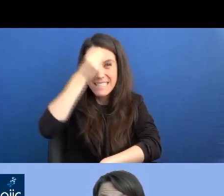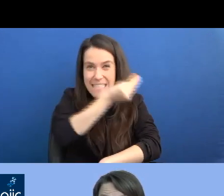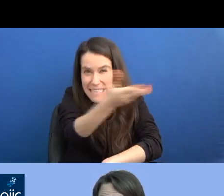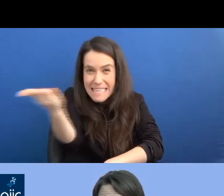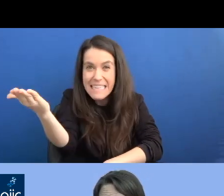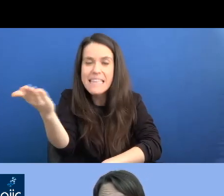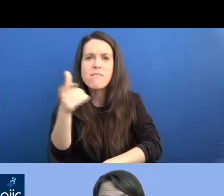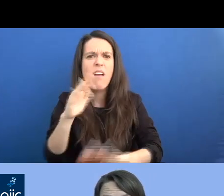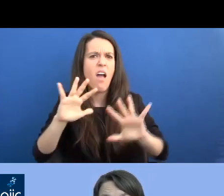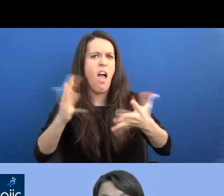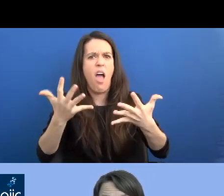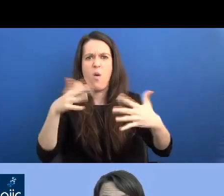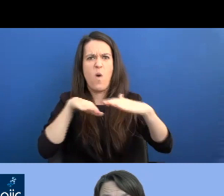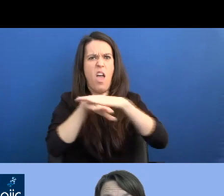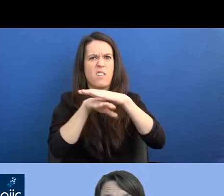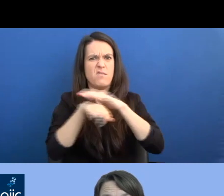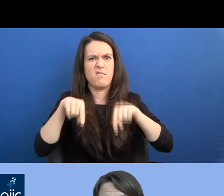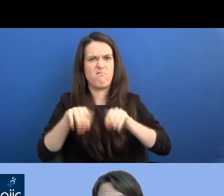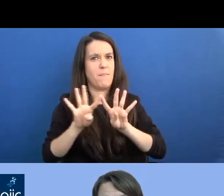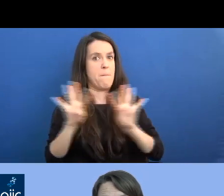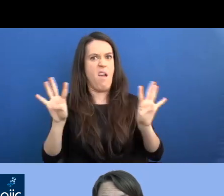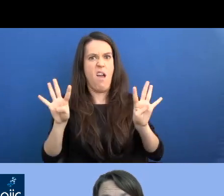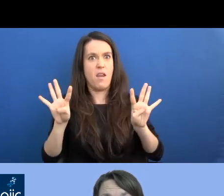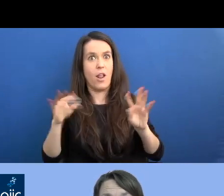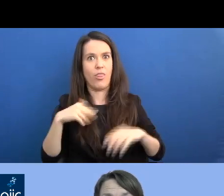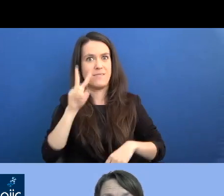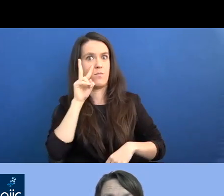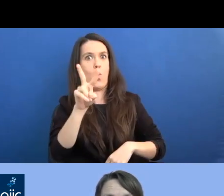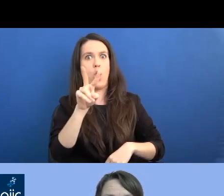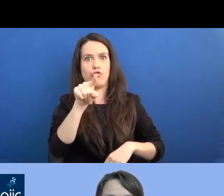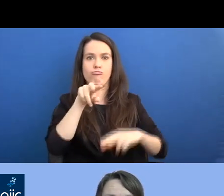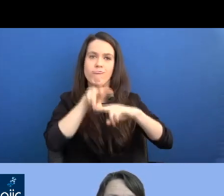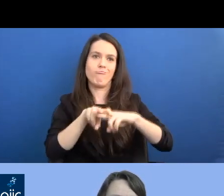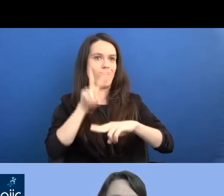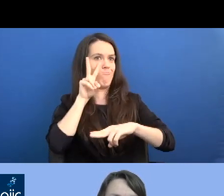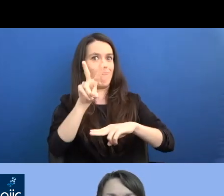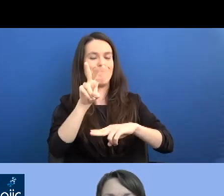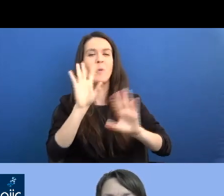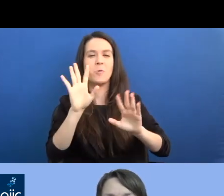quisiera recordarles cómo acceder a este webinario.